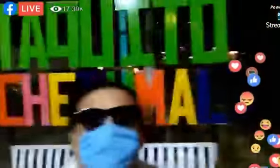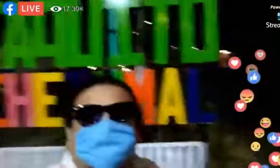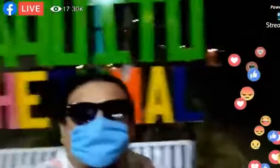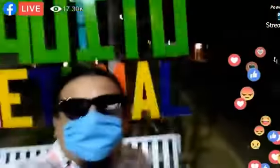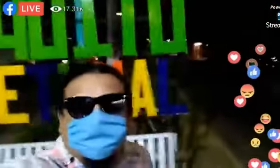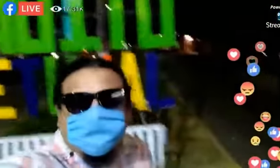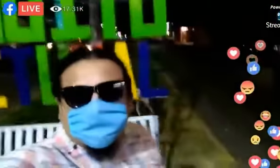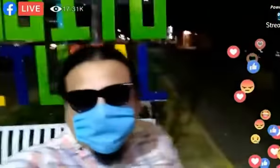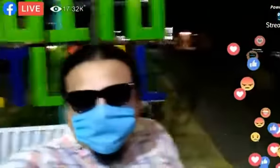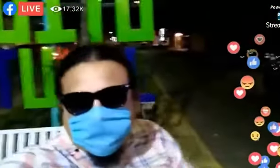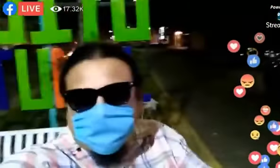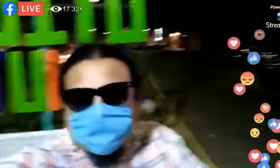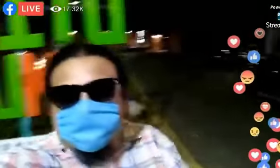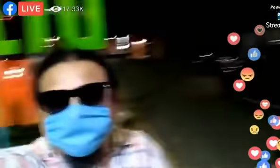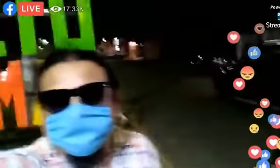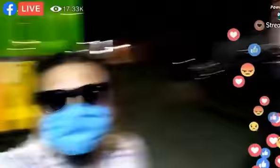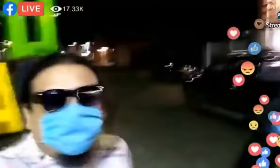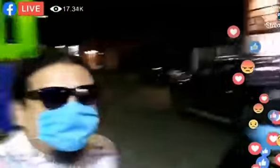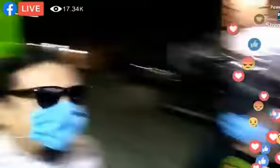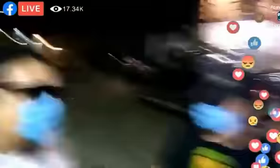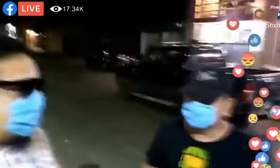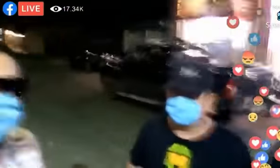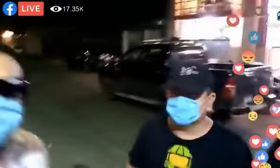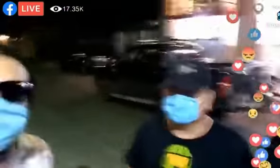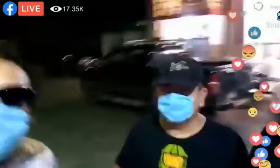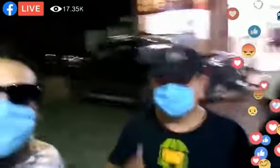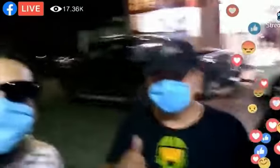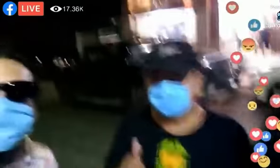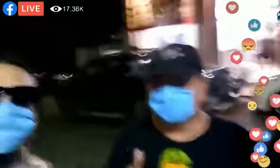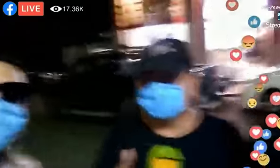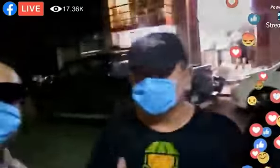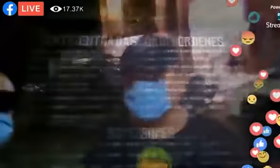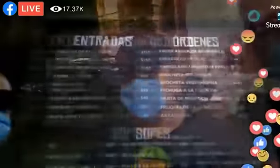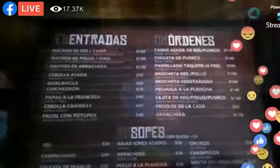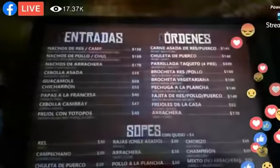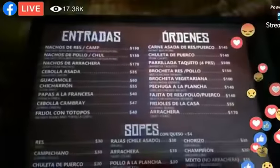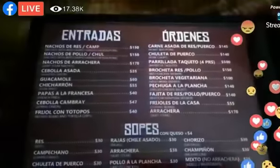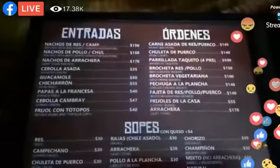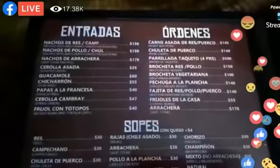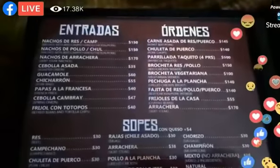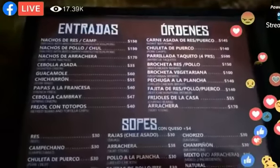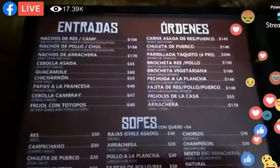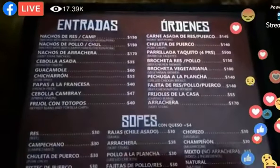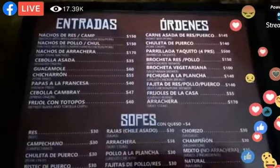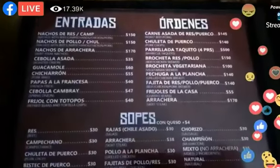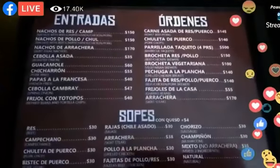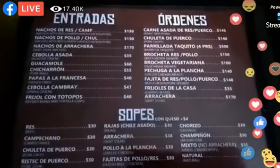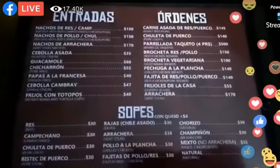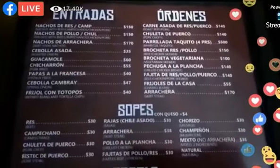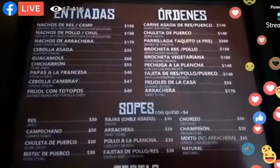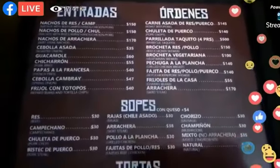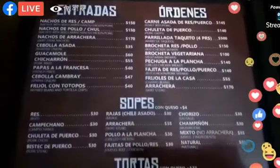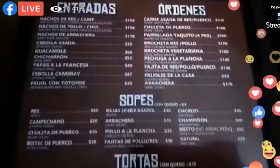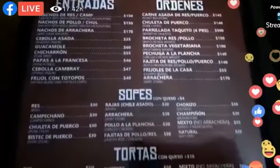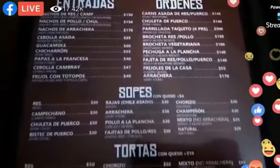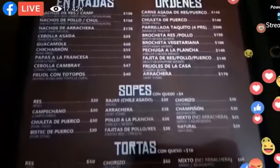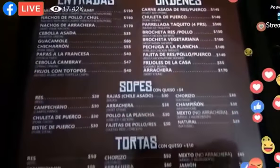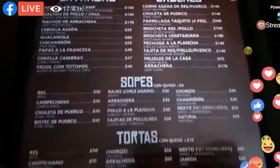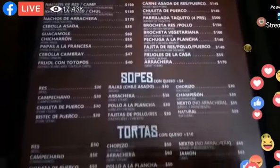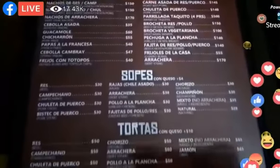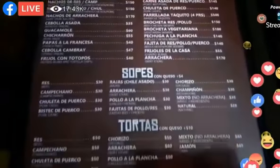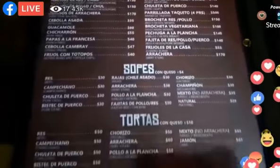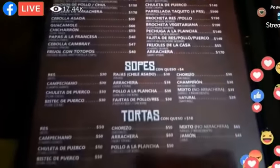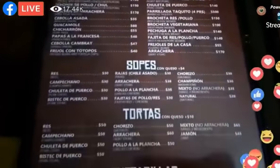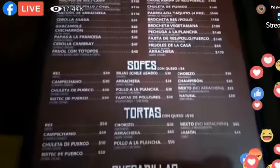Familia, familiares, amigos, estamos aquí en El Bajón y estamos aquí exactamente en el restaurante El Taquito. Dime, ¿qué hay aquí en El Taquito? Tacos de